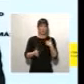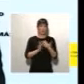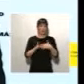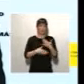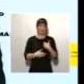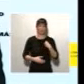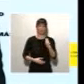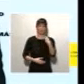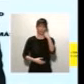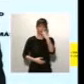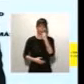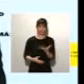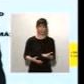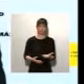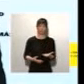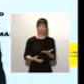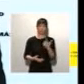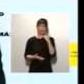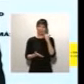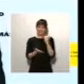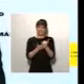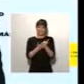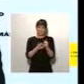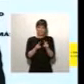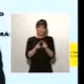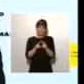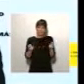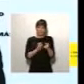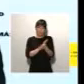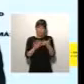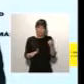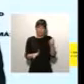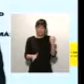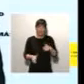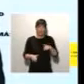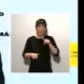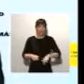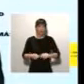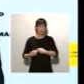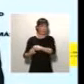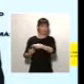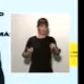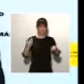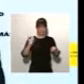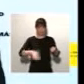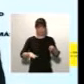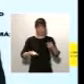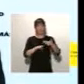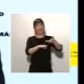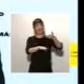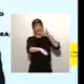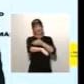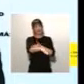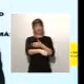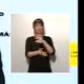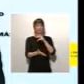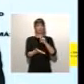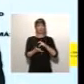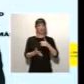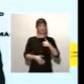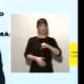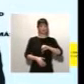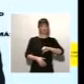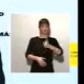rápidos se están ya distribuyendo. Hoy mismo, previamente, se ha hecho esta validación de la que